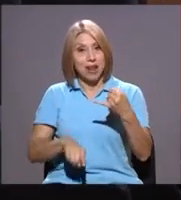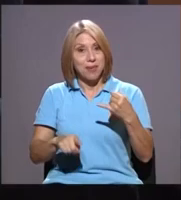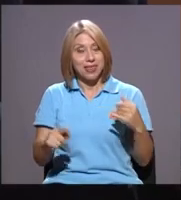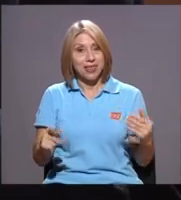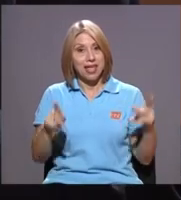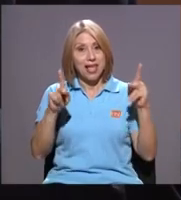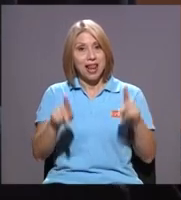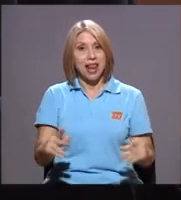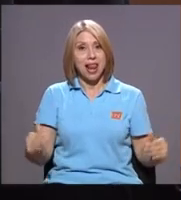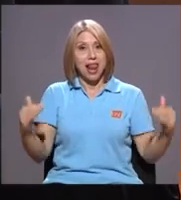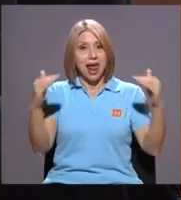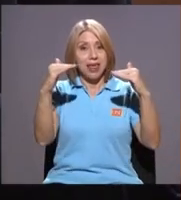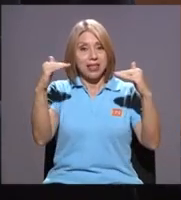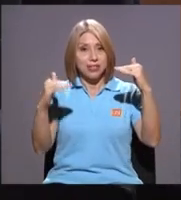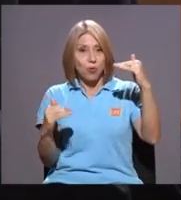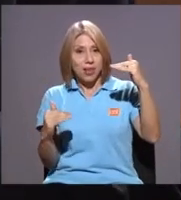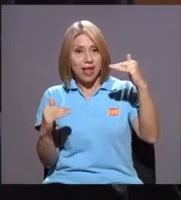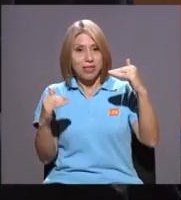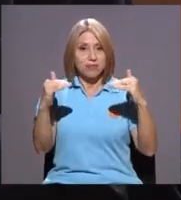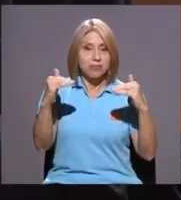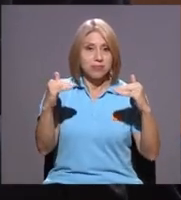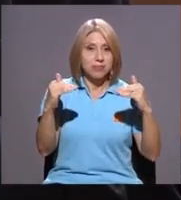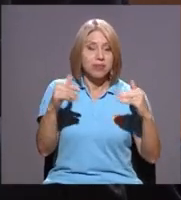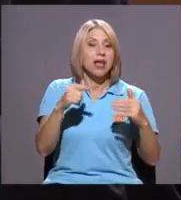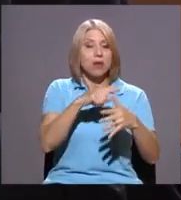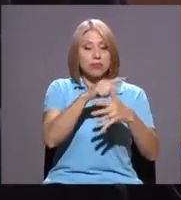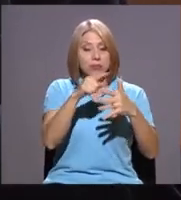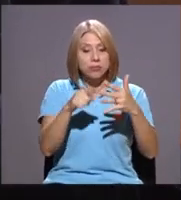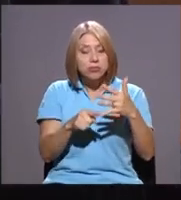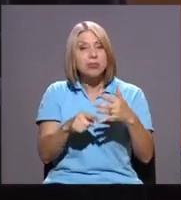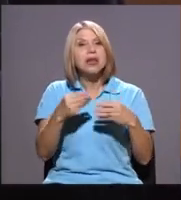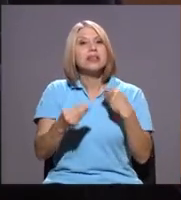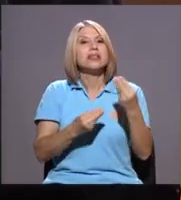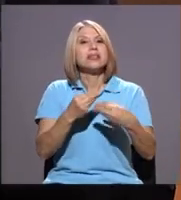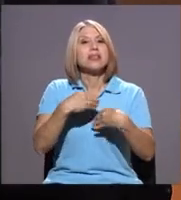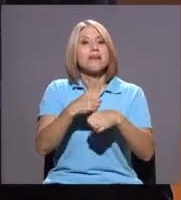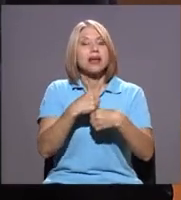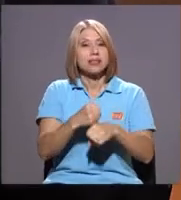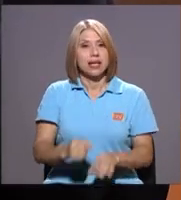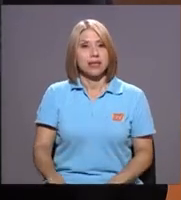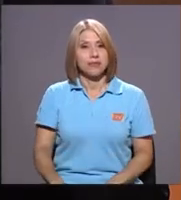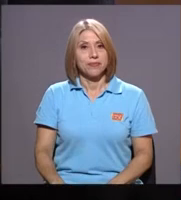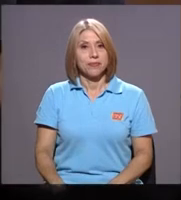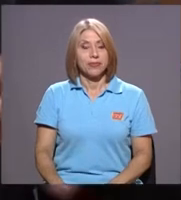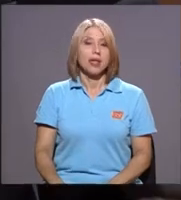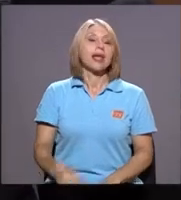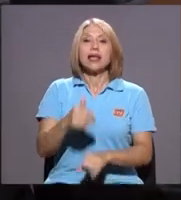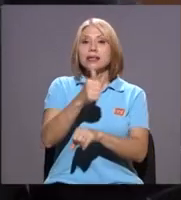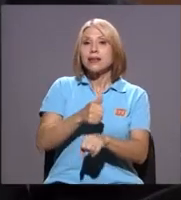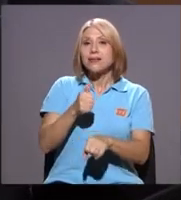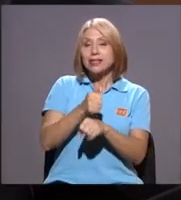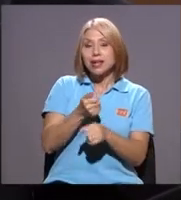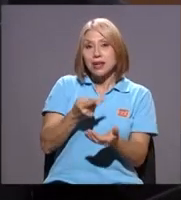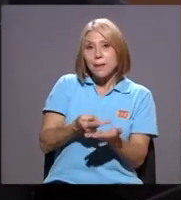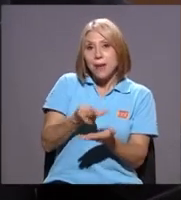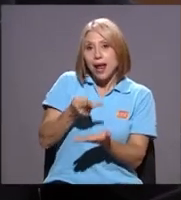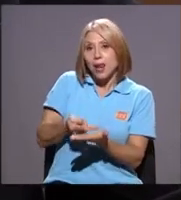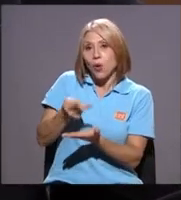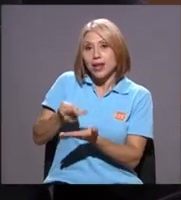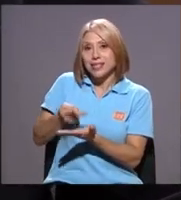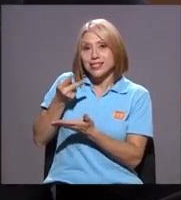¿verdad? ¿Cómo se va a hacer esto? La determinación de los valores en cada una de estas